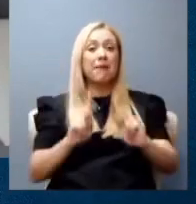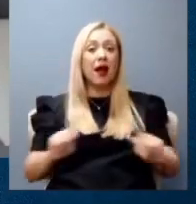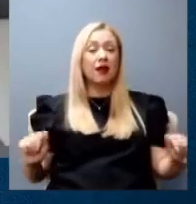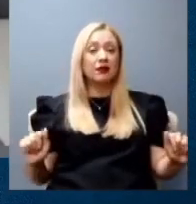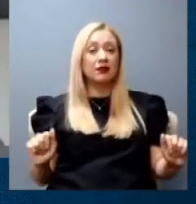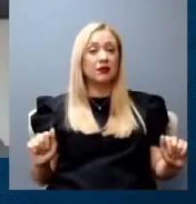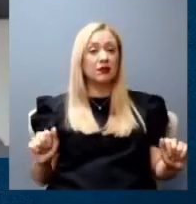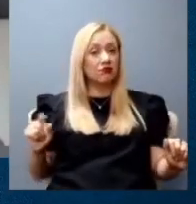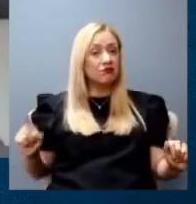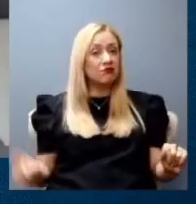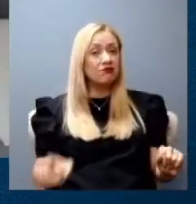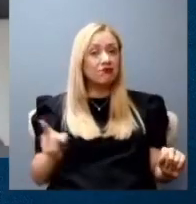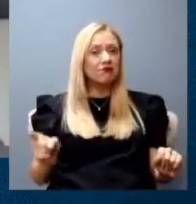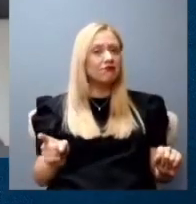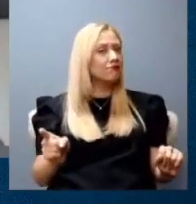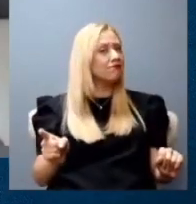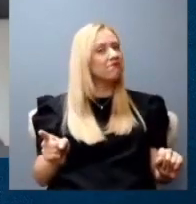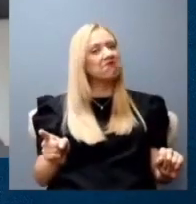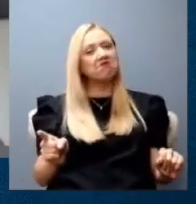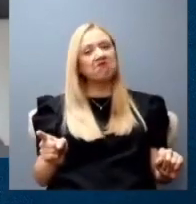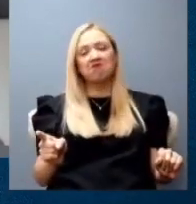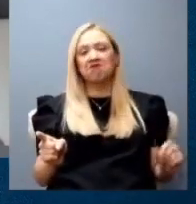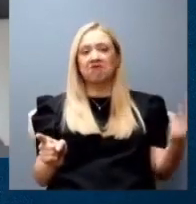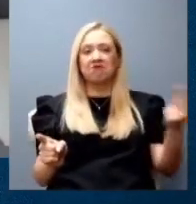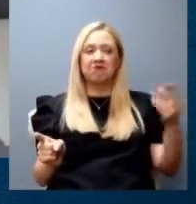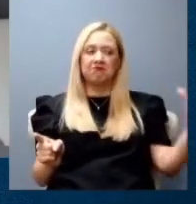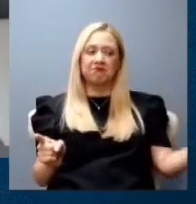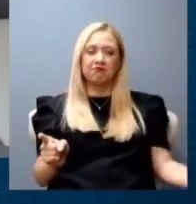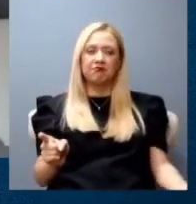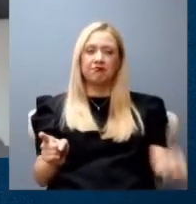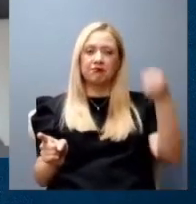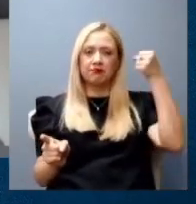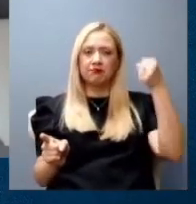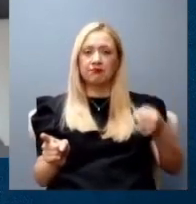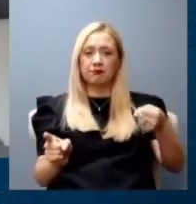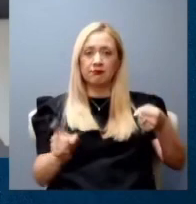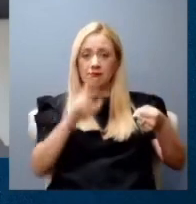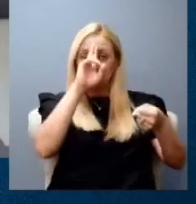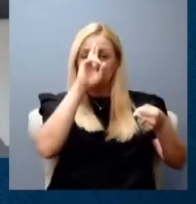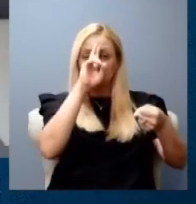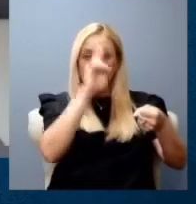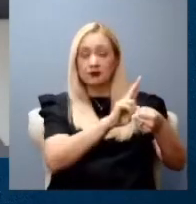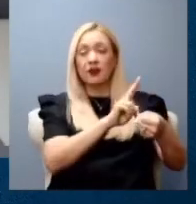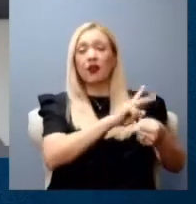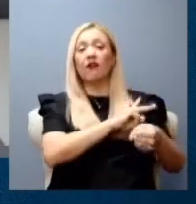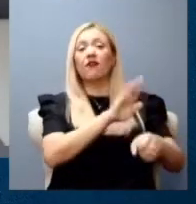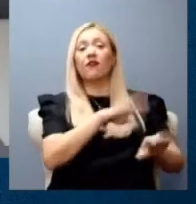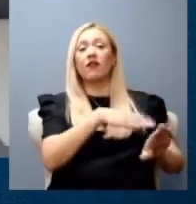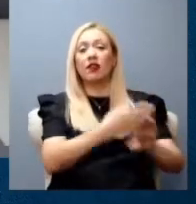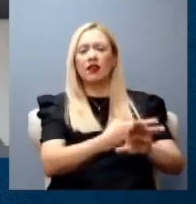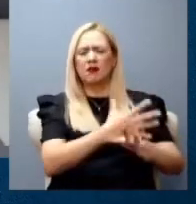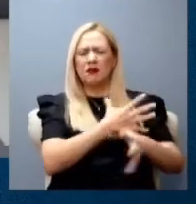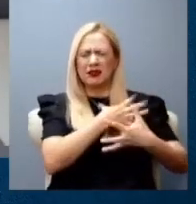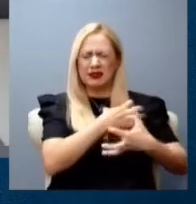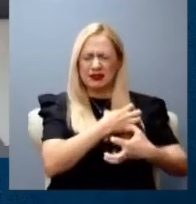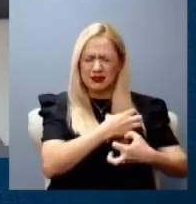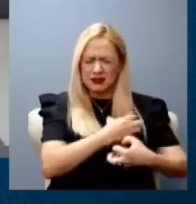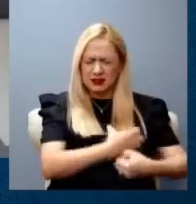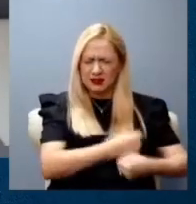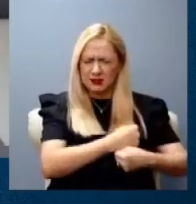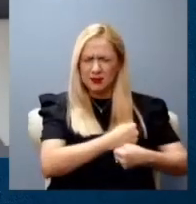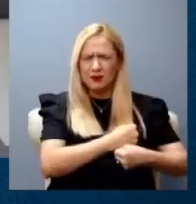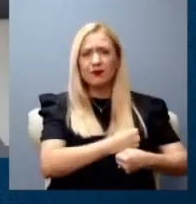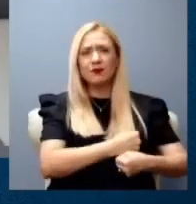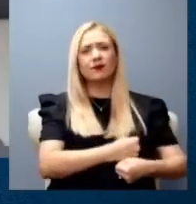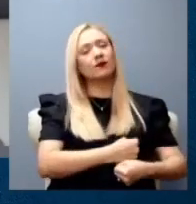sostenible si no ponemos en el centro a las víctimas, si no las reconocemos, si no reconocemos su dolor, si la sociedad no